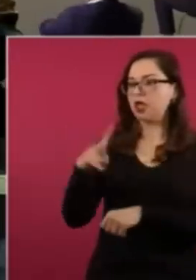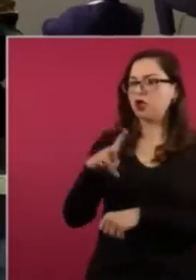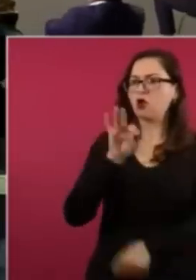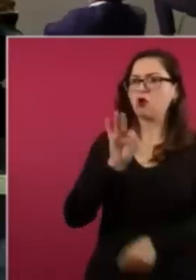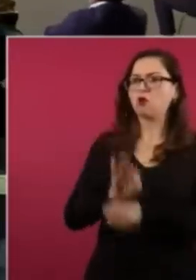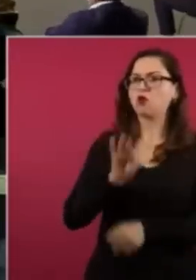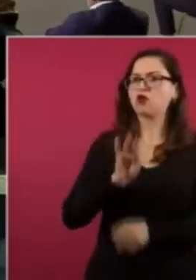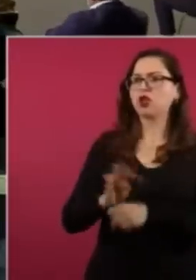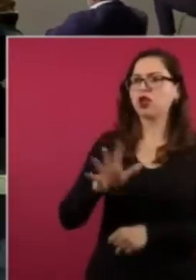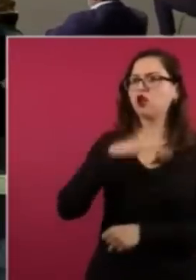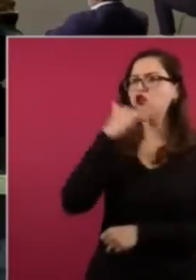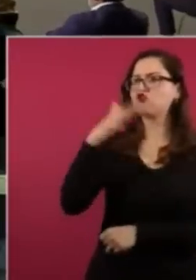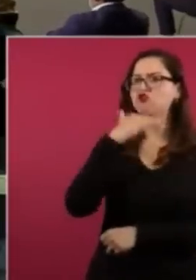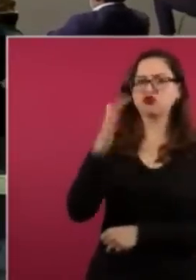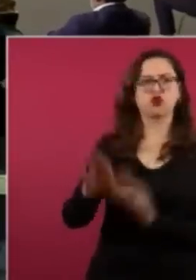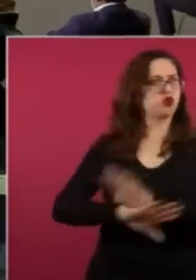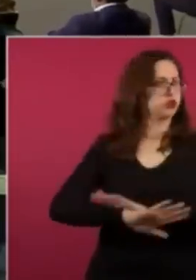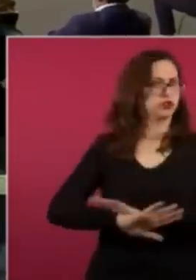corrupción